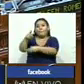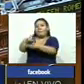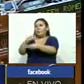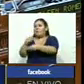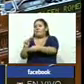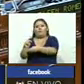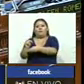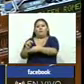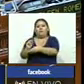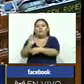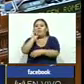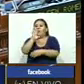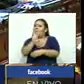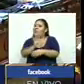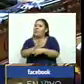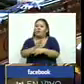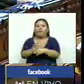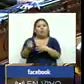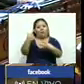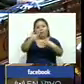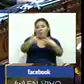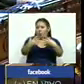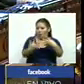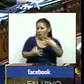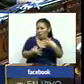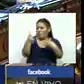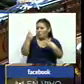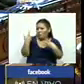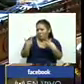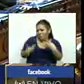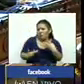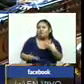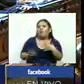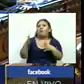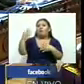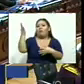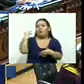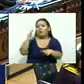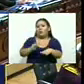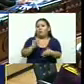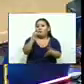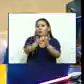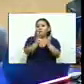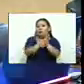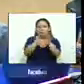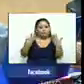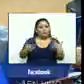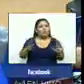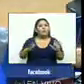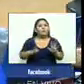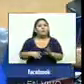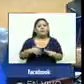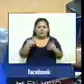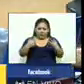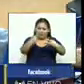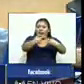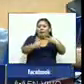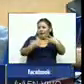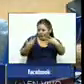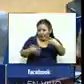considera que el país no carece de leyes, pues el tema ya estaba legislado de forma adecuada. La legislación ya existe.